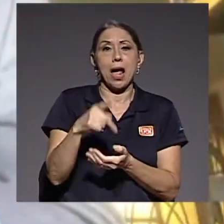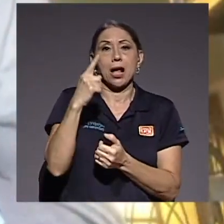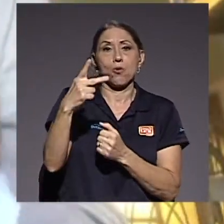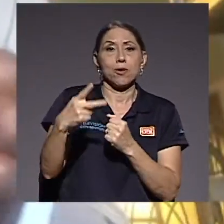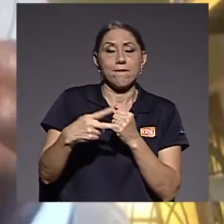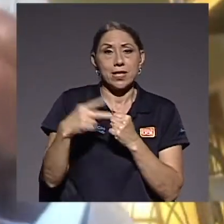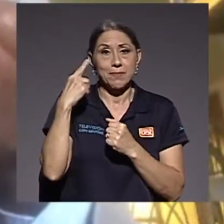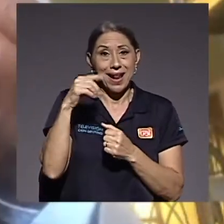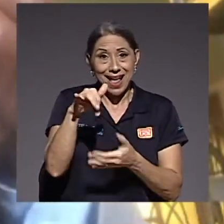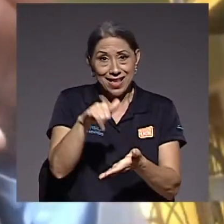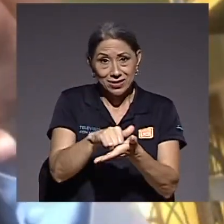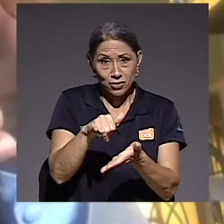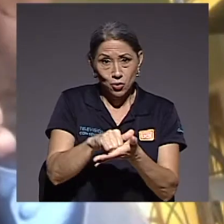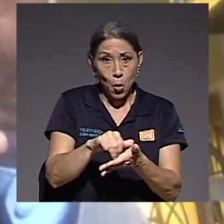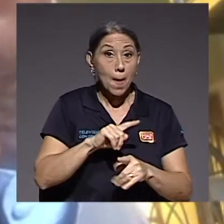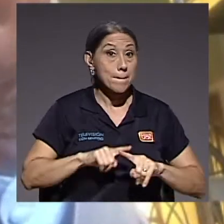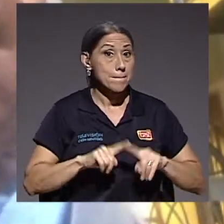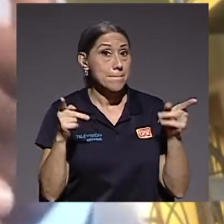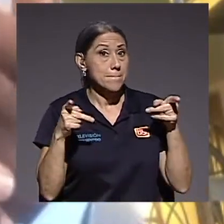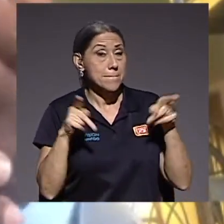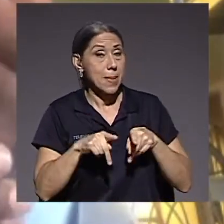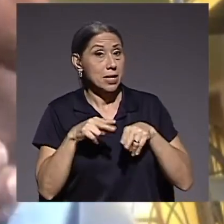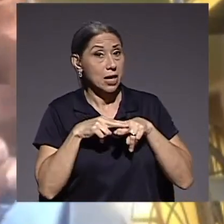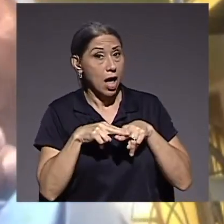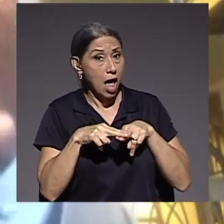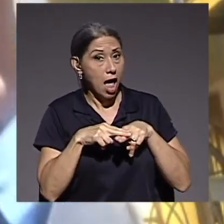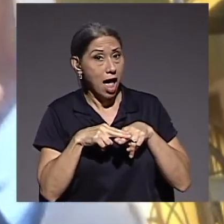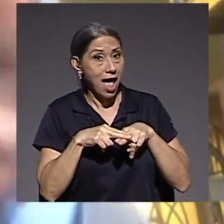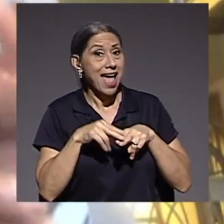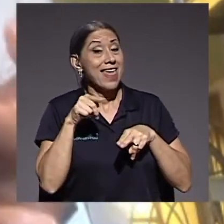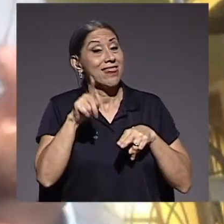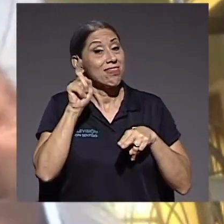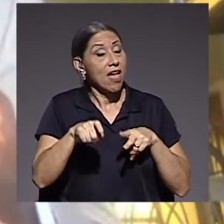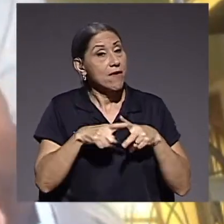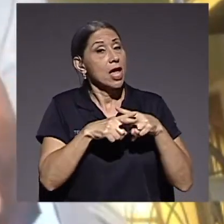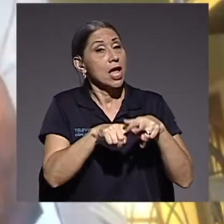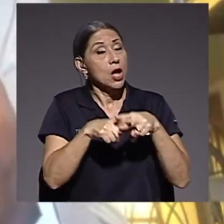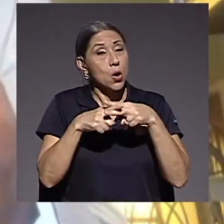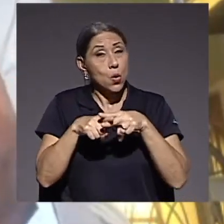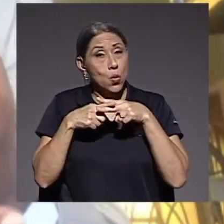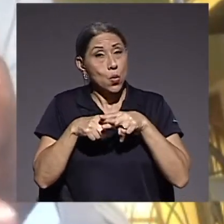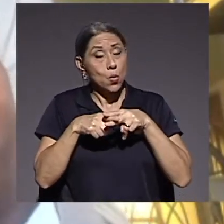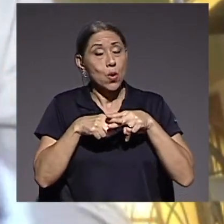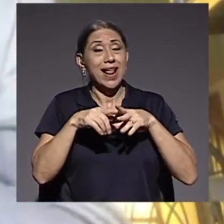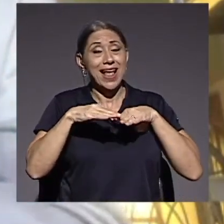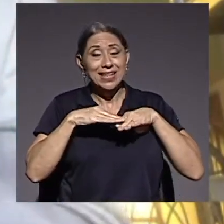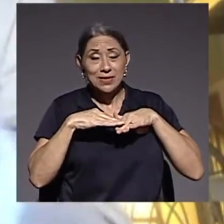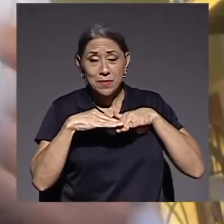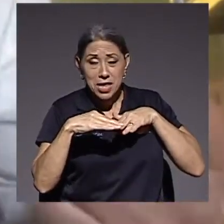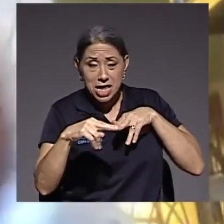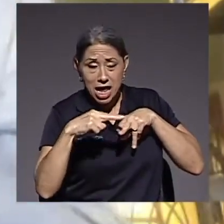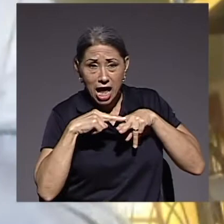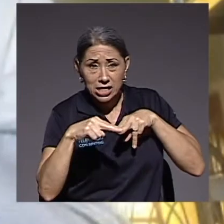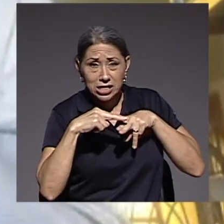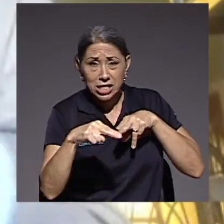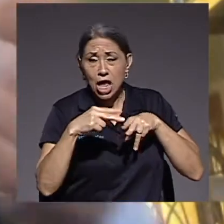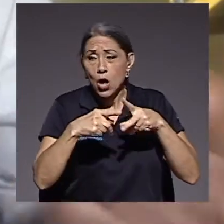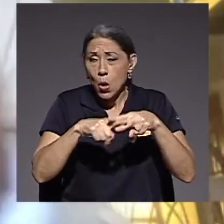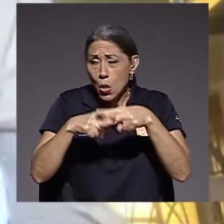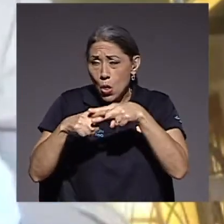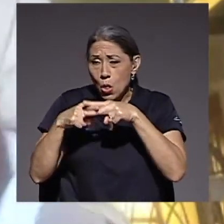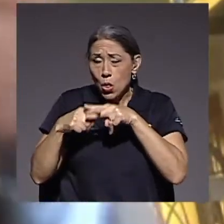caso del ferrocarril, el ferrocarril tiene que mantener las vías, mantener todo, en cuyo caso está en